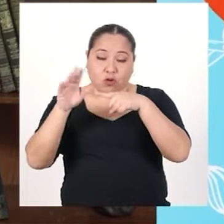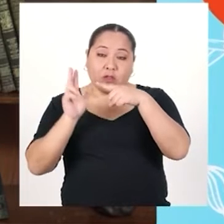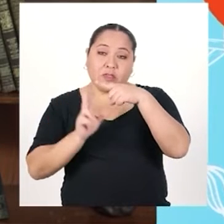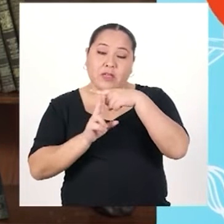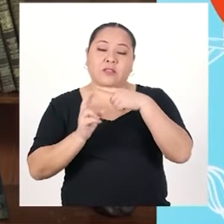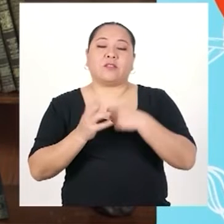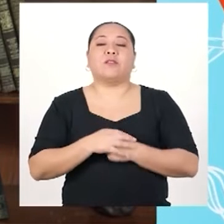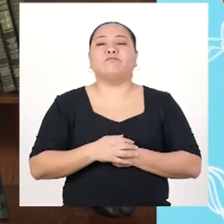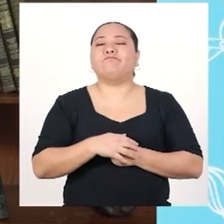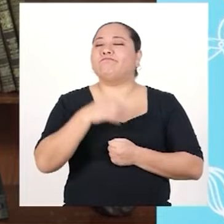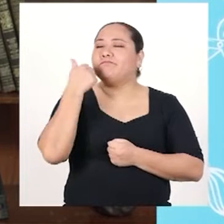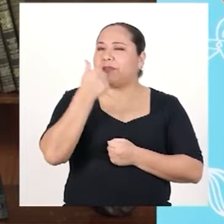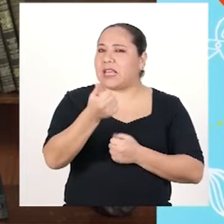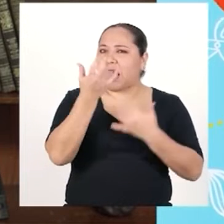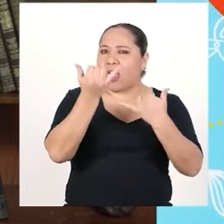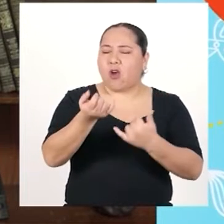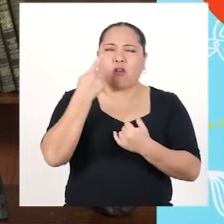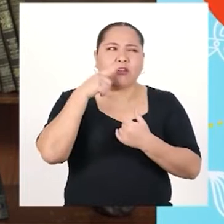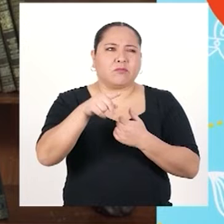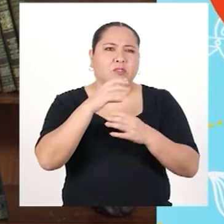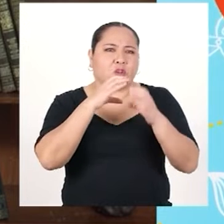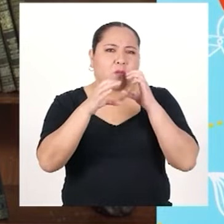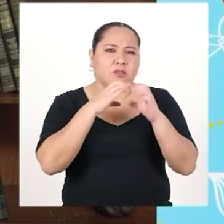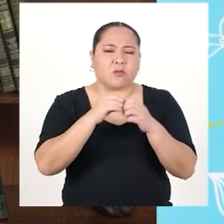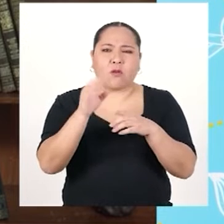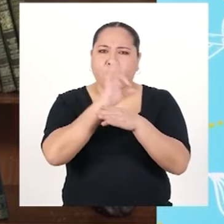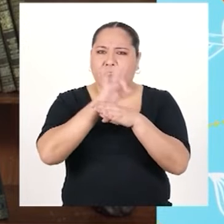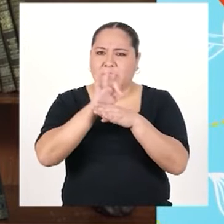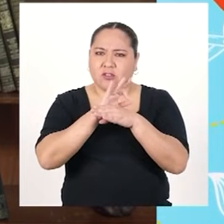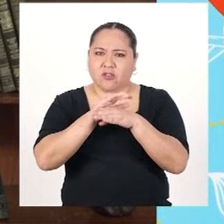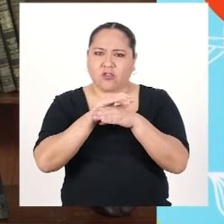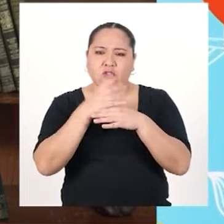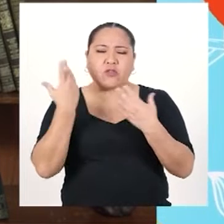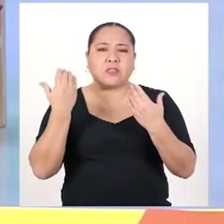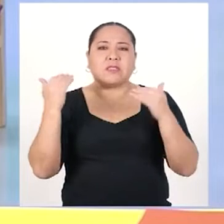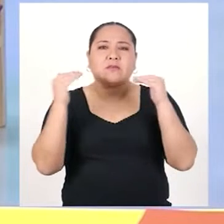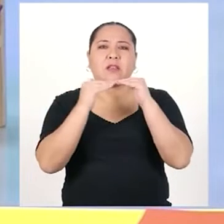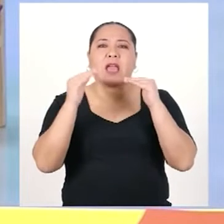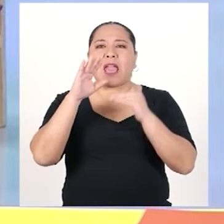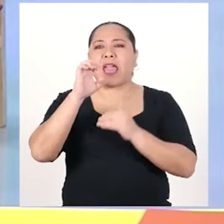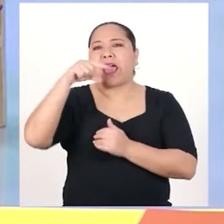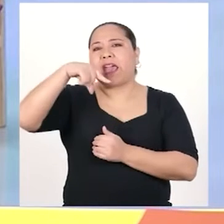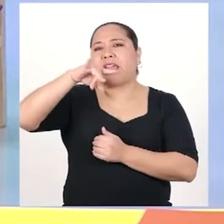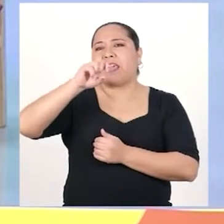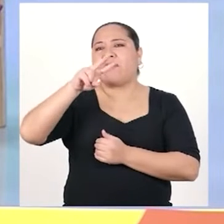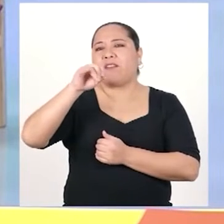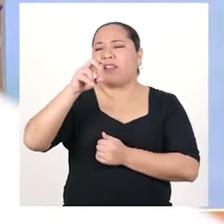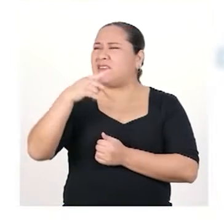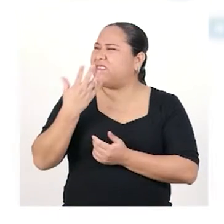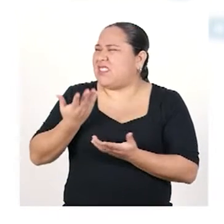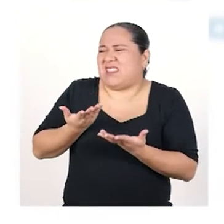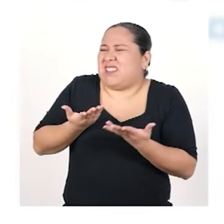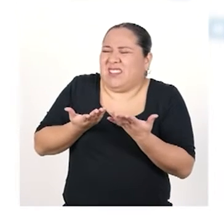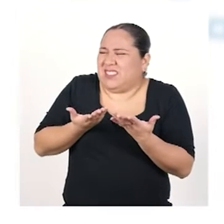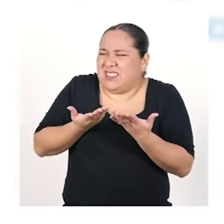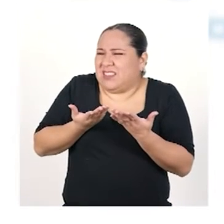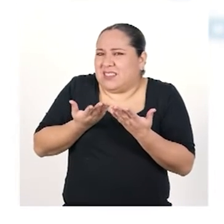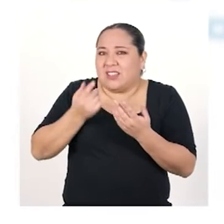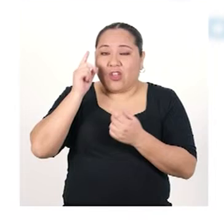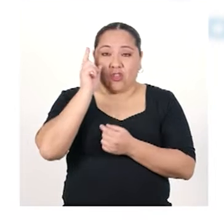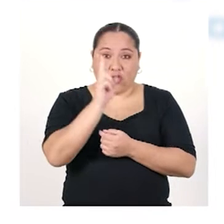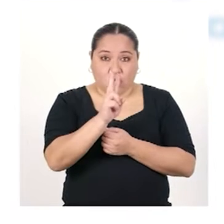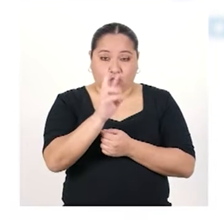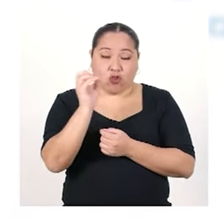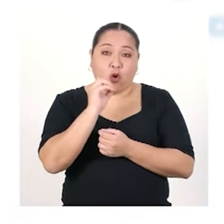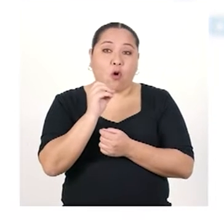bien. Y ahora, ¿qué tal si hablamos de fracciones equivalentes? ¿Qué es eso? Es cuando